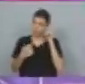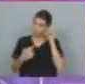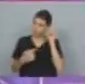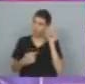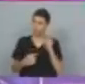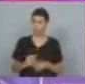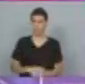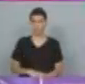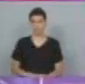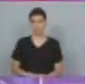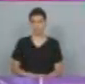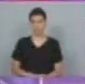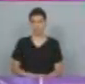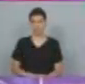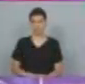feliz.